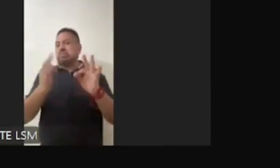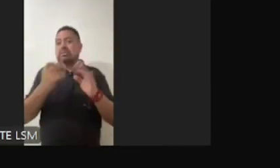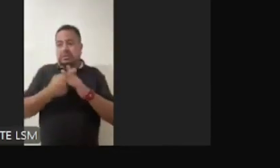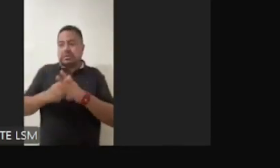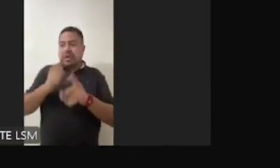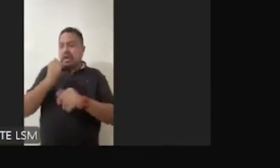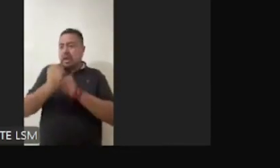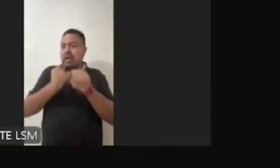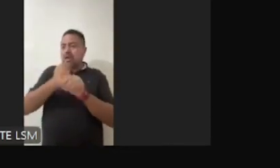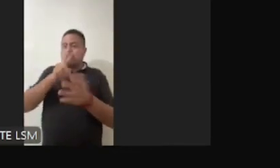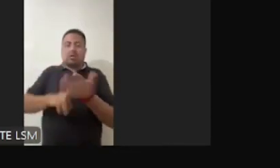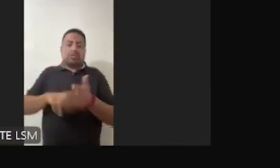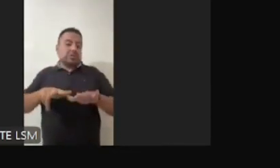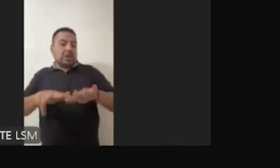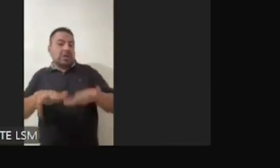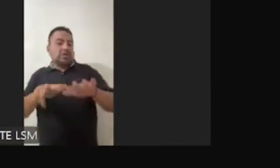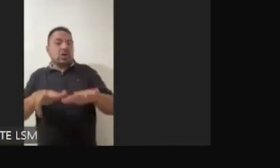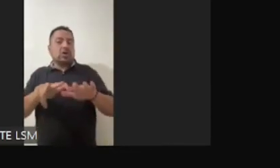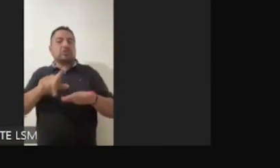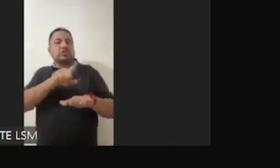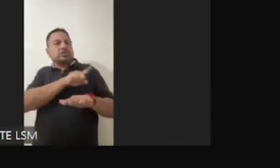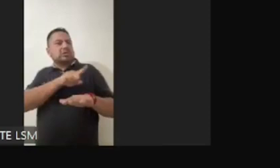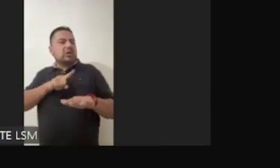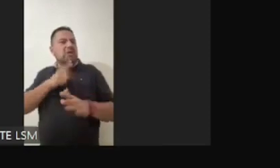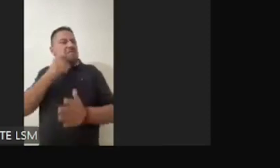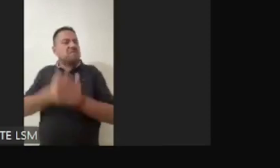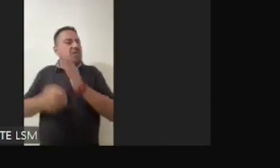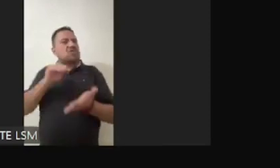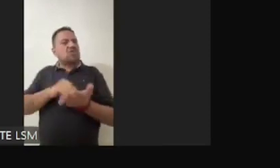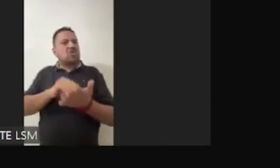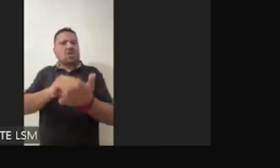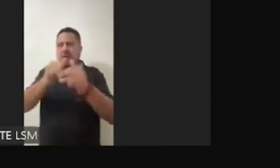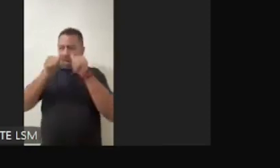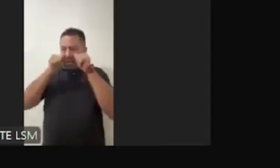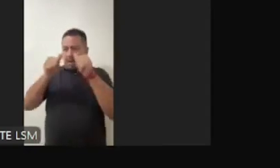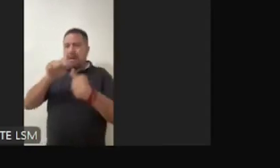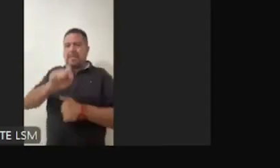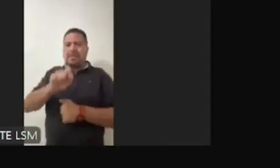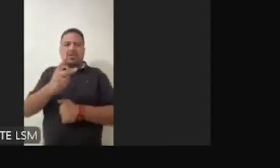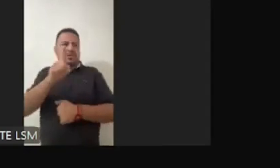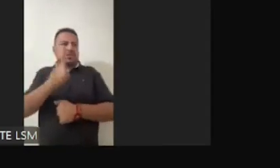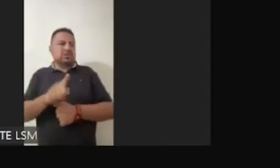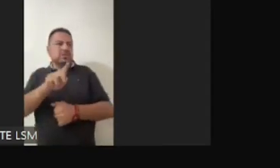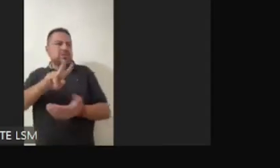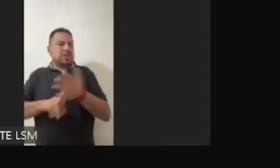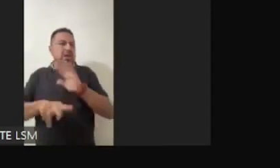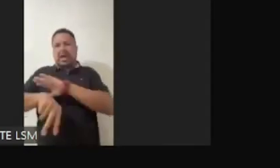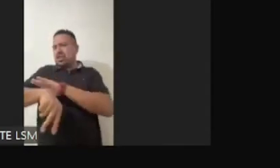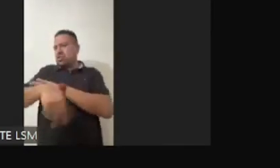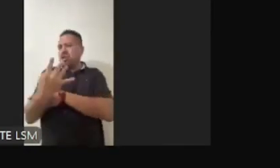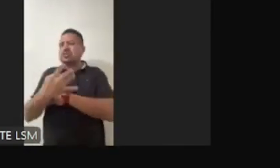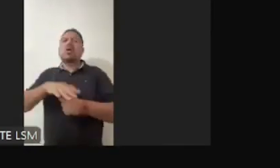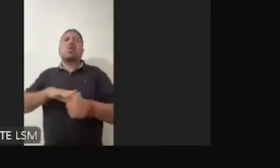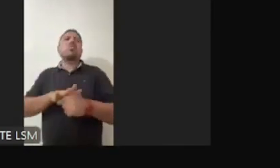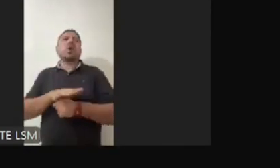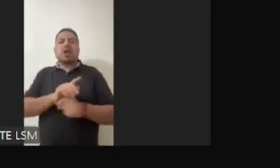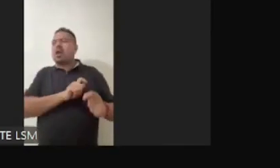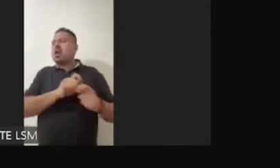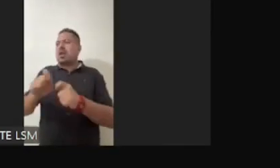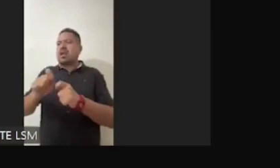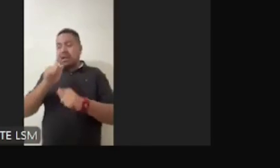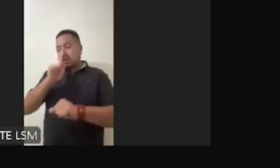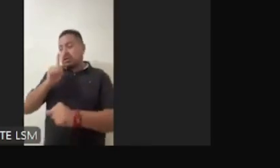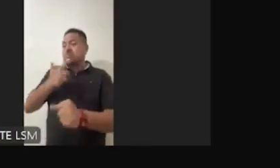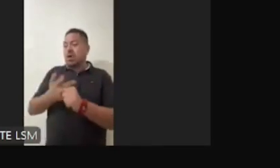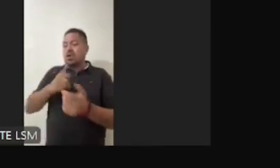año 2018 se tuviera como no vigente la jurisprudencia 22/24 la cual otorgaba competencia